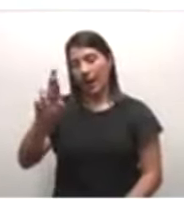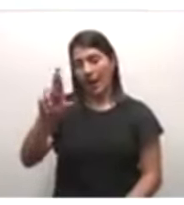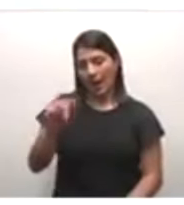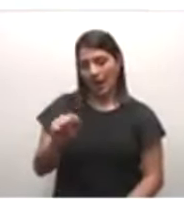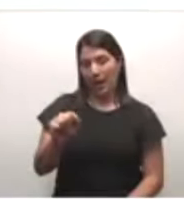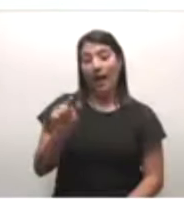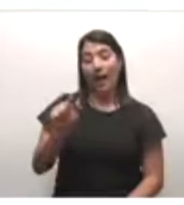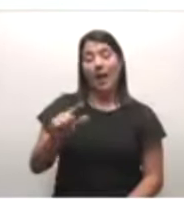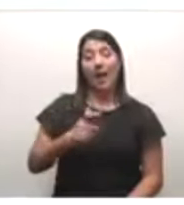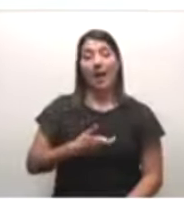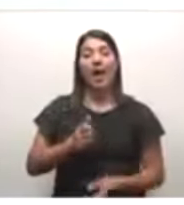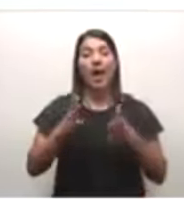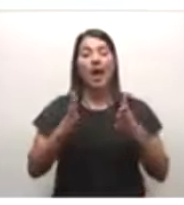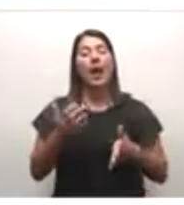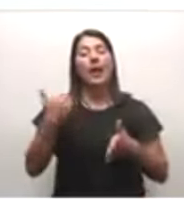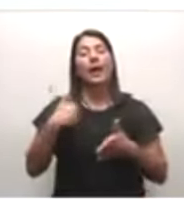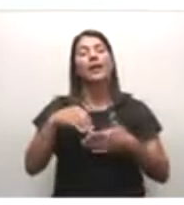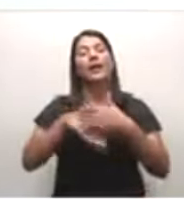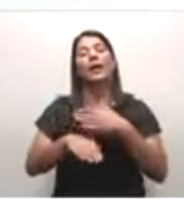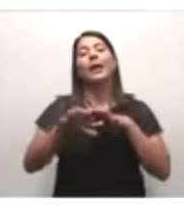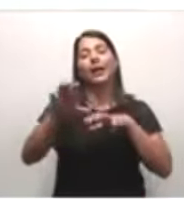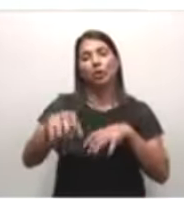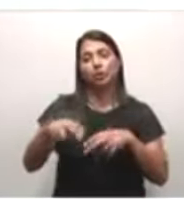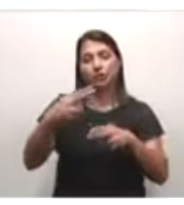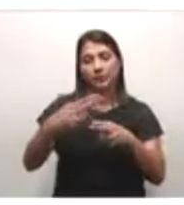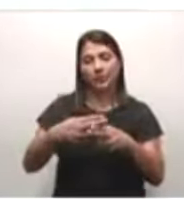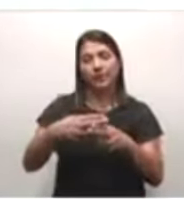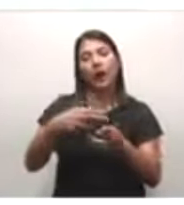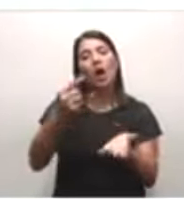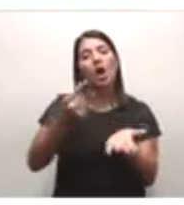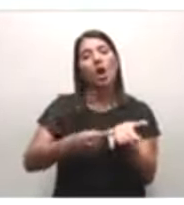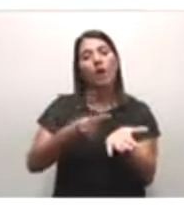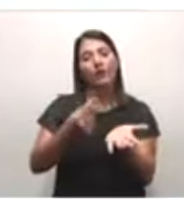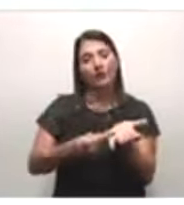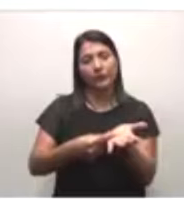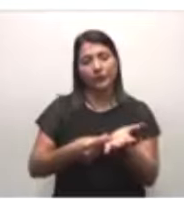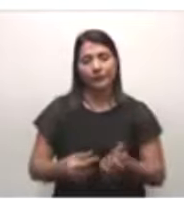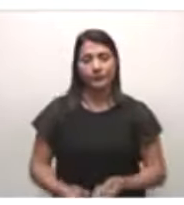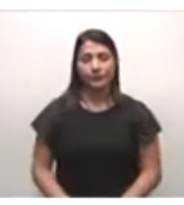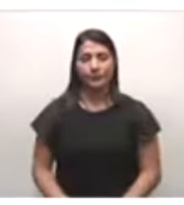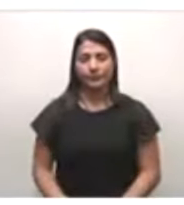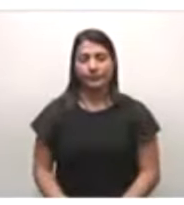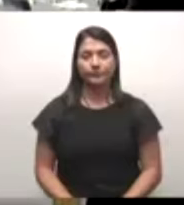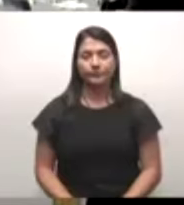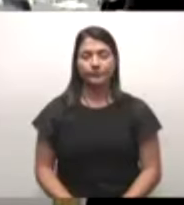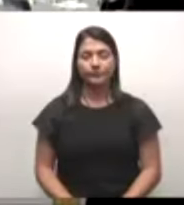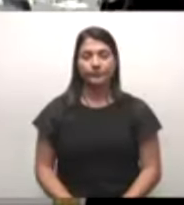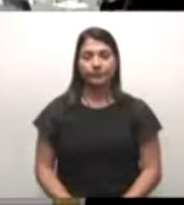En Golfito, Freiner Lara, el único que continúa en un segundo periodo consecutivo.